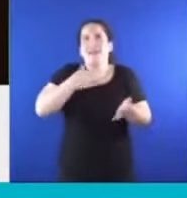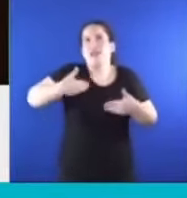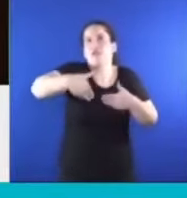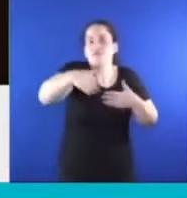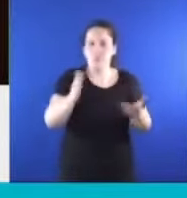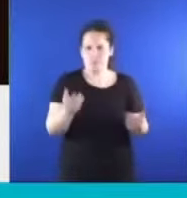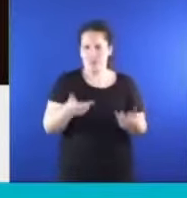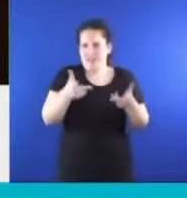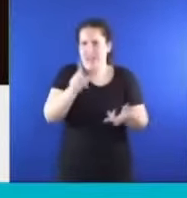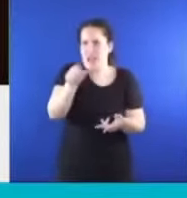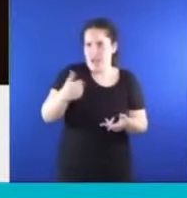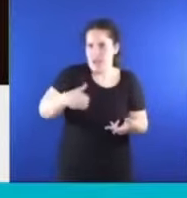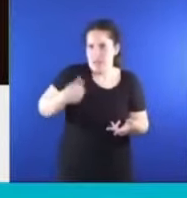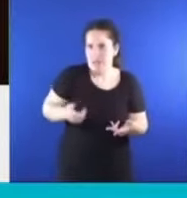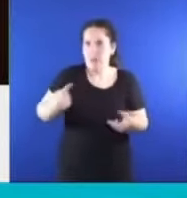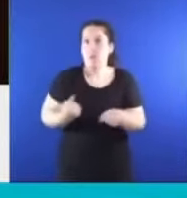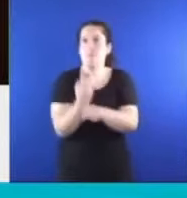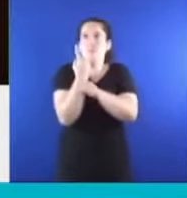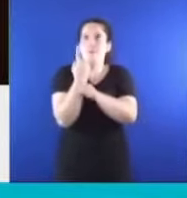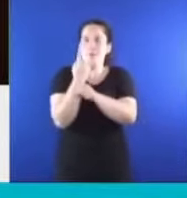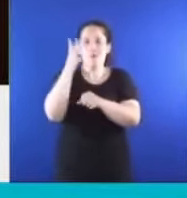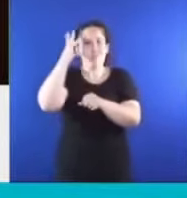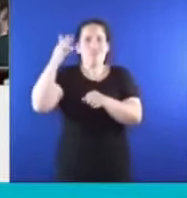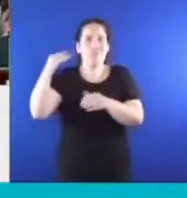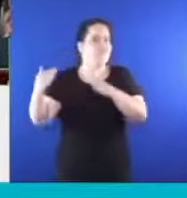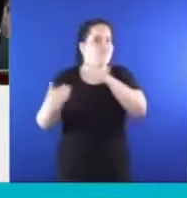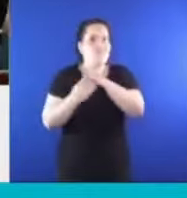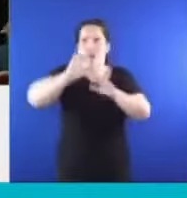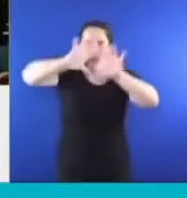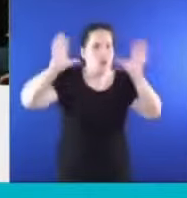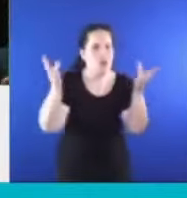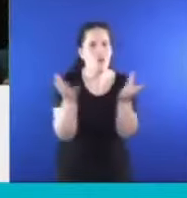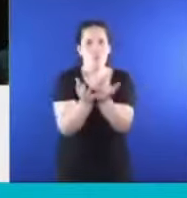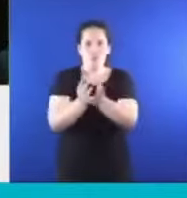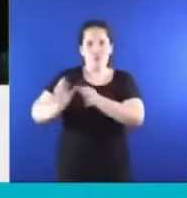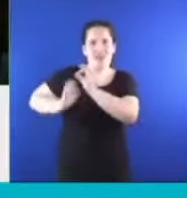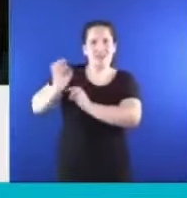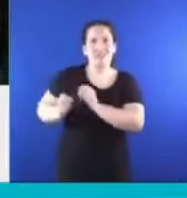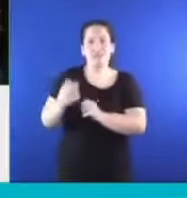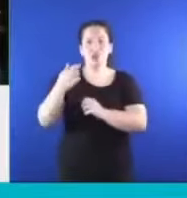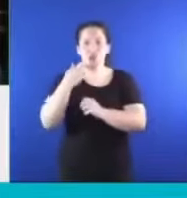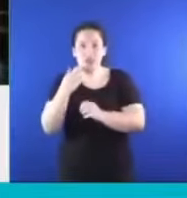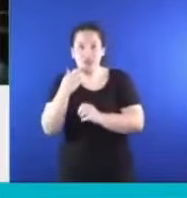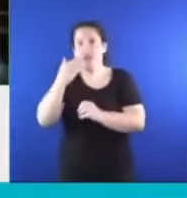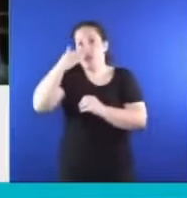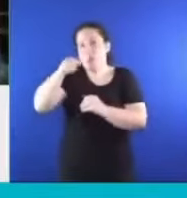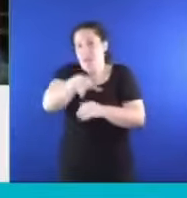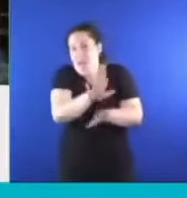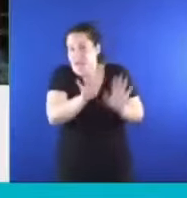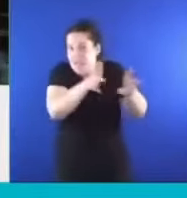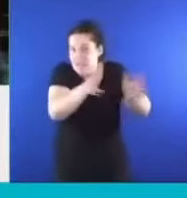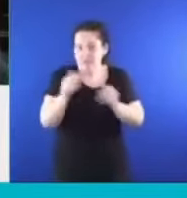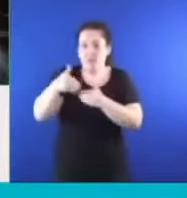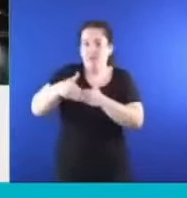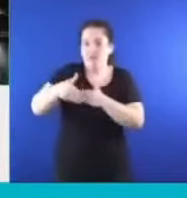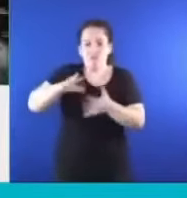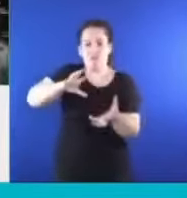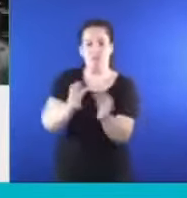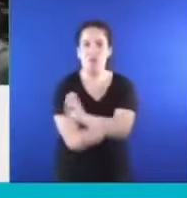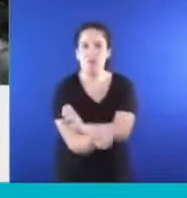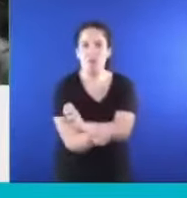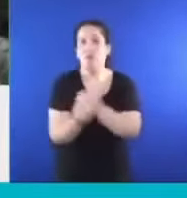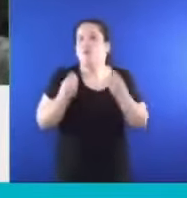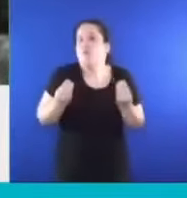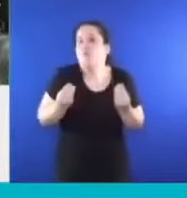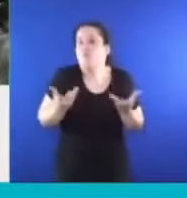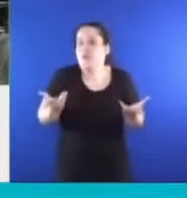varias veces que Argentina fue la primera potencia mundial a fines del siglo XIX y que después, según él, el país se arruinó,